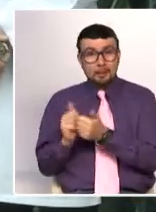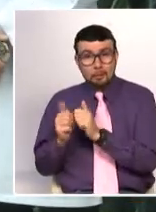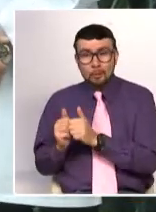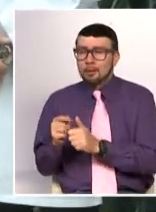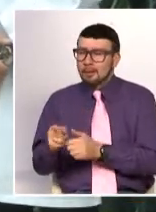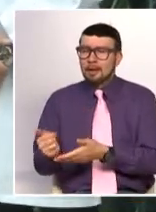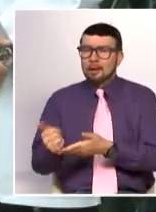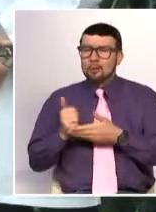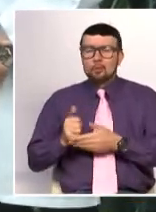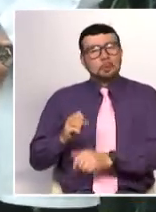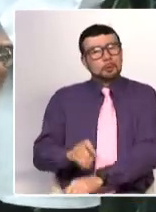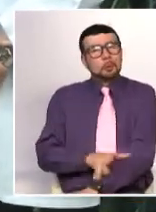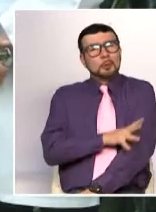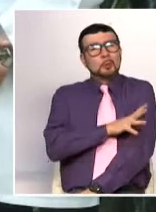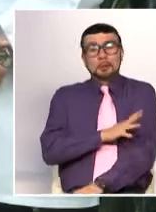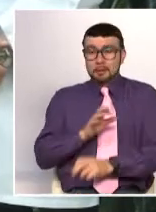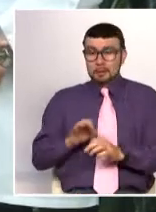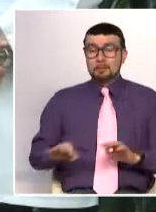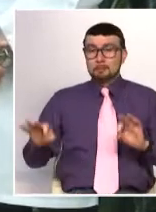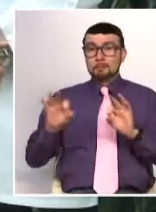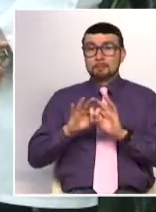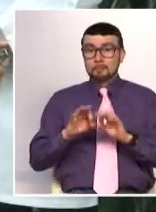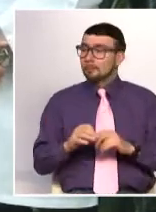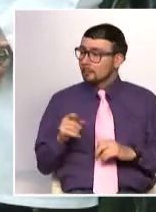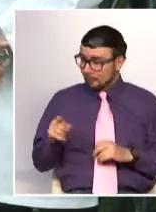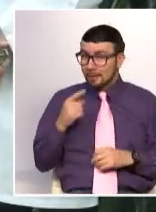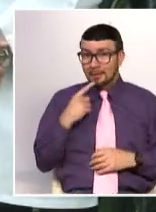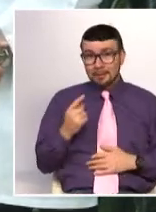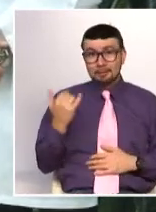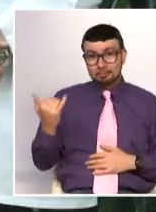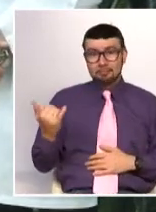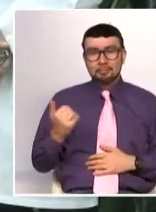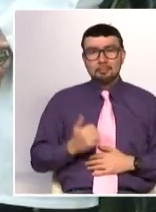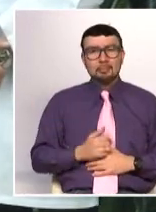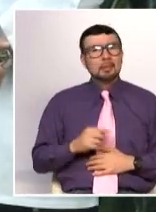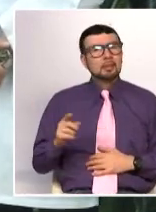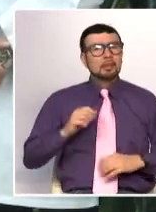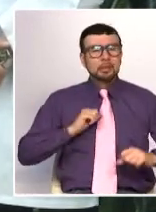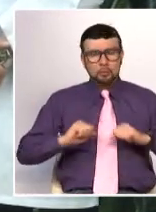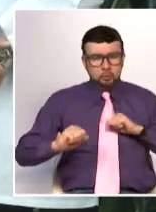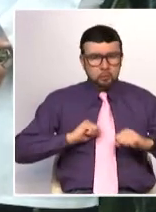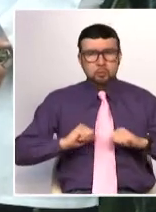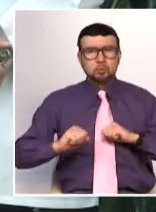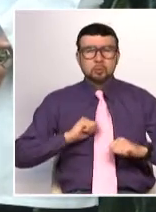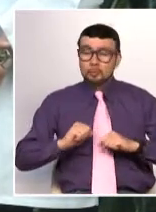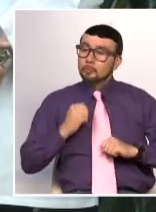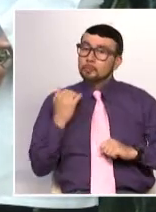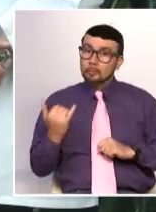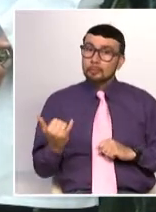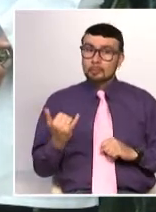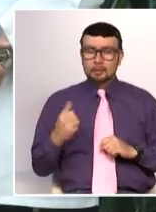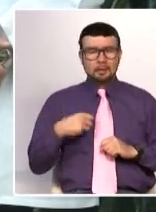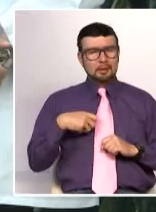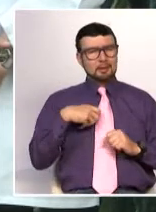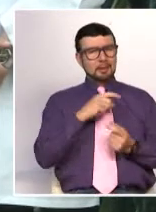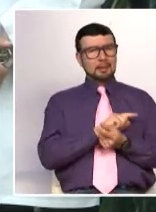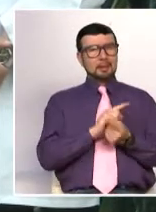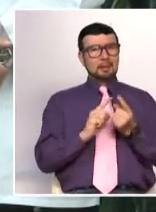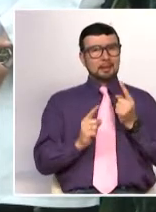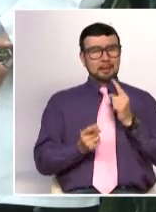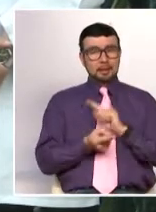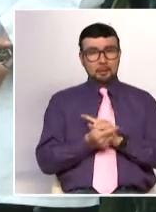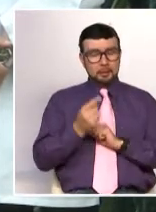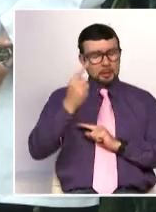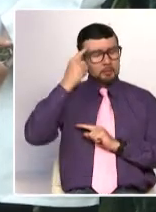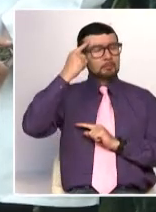bastante importante ayudándolo con lo que estábamos diciendo critica el ejercicio sabemos que tiene unos unos cambios en nuestros neurotransmisores